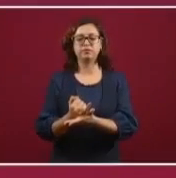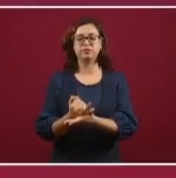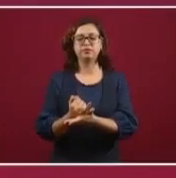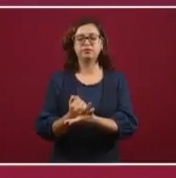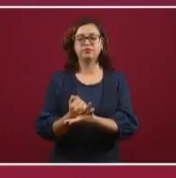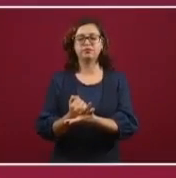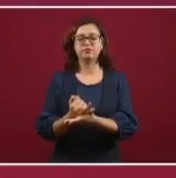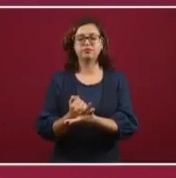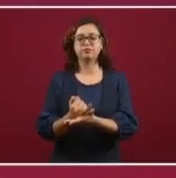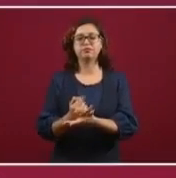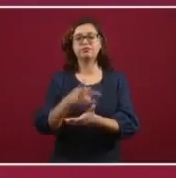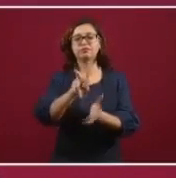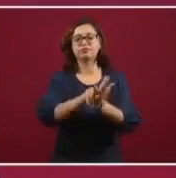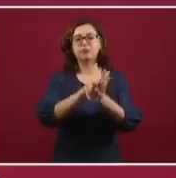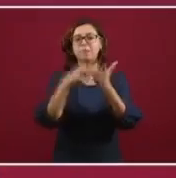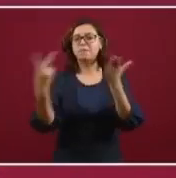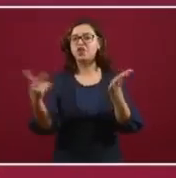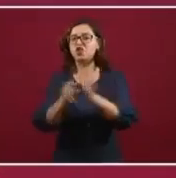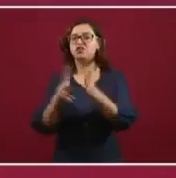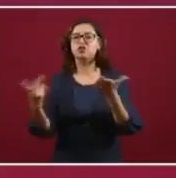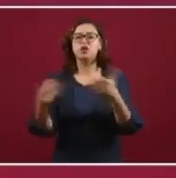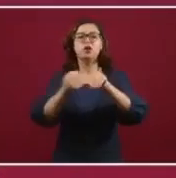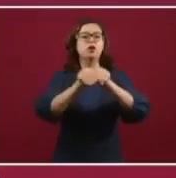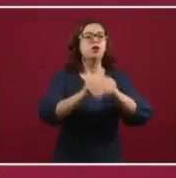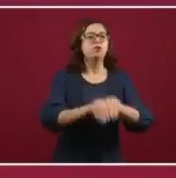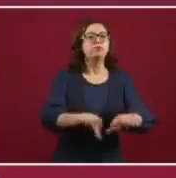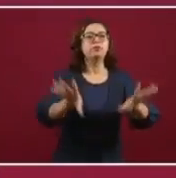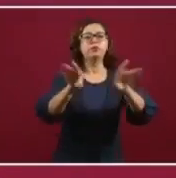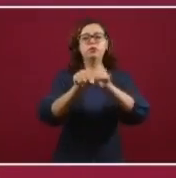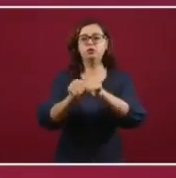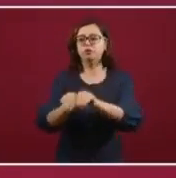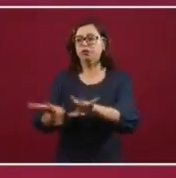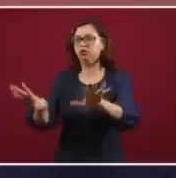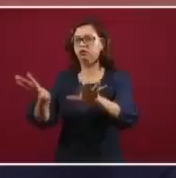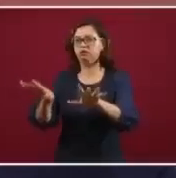lo que publican los periódicos de la capital